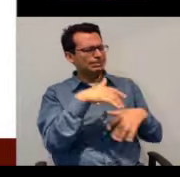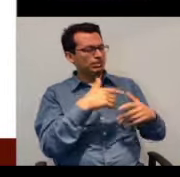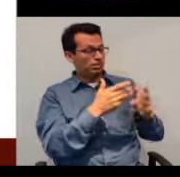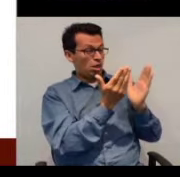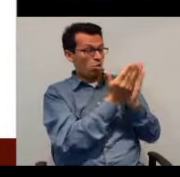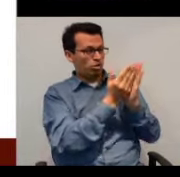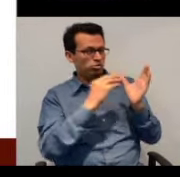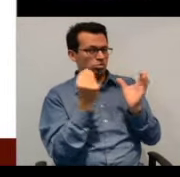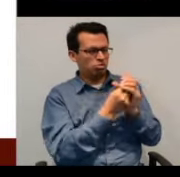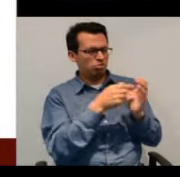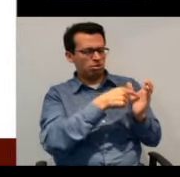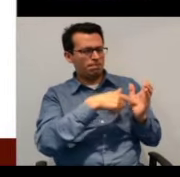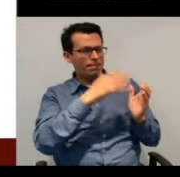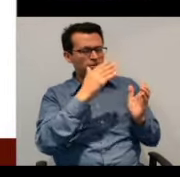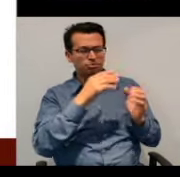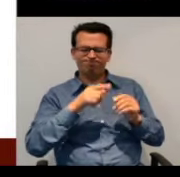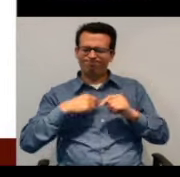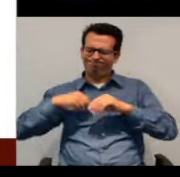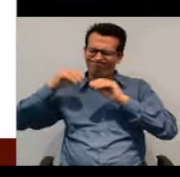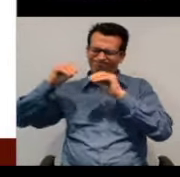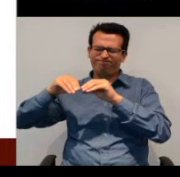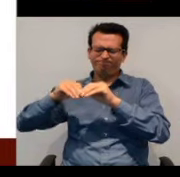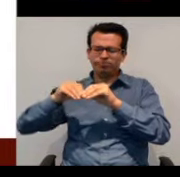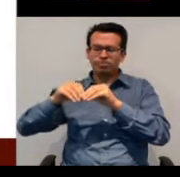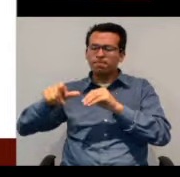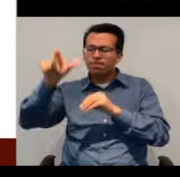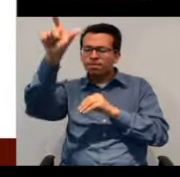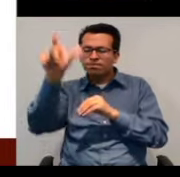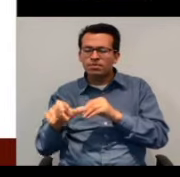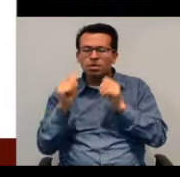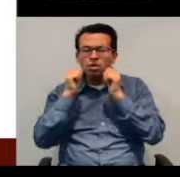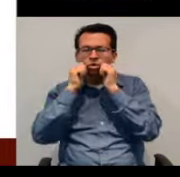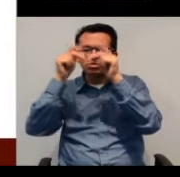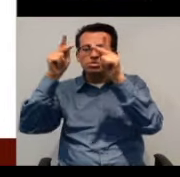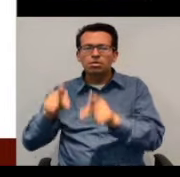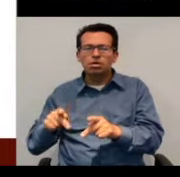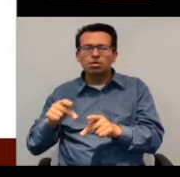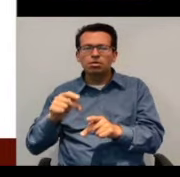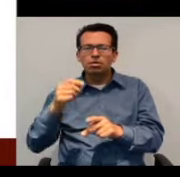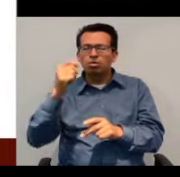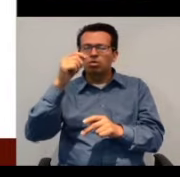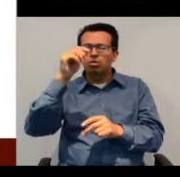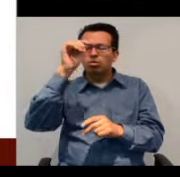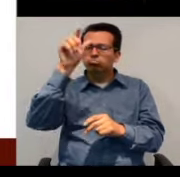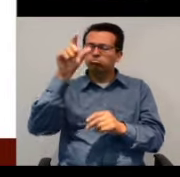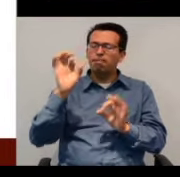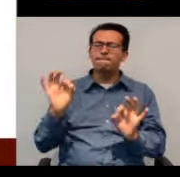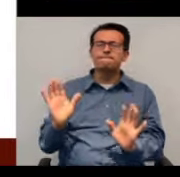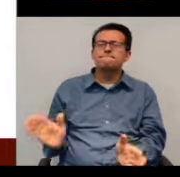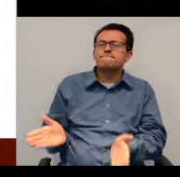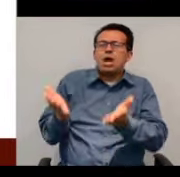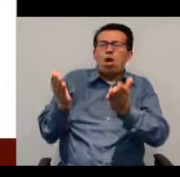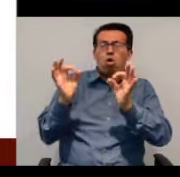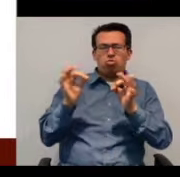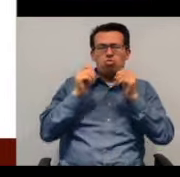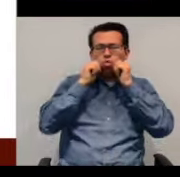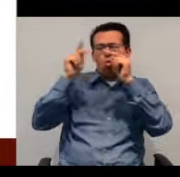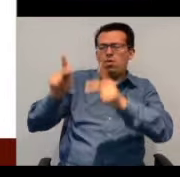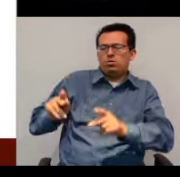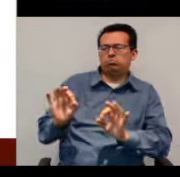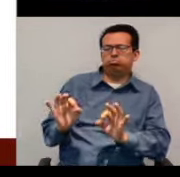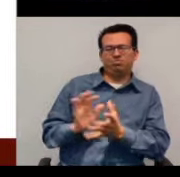estos seis aspectos caracterizan, definen la educación inclusiva, como lo pueden ver en la diapositiva, sustentados, como lo acabo de mencionar,